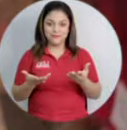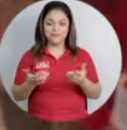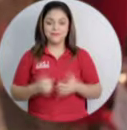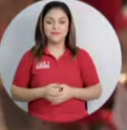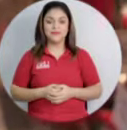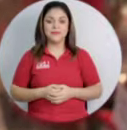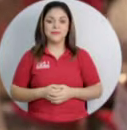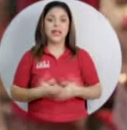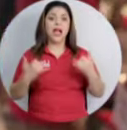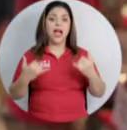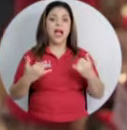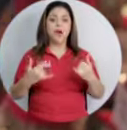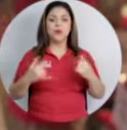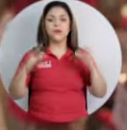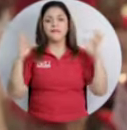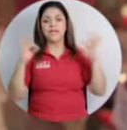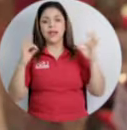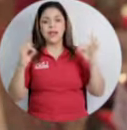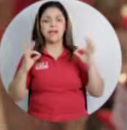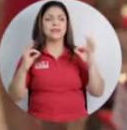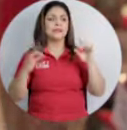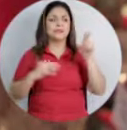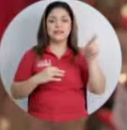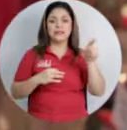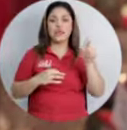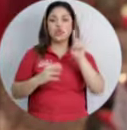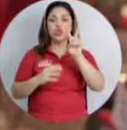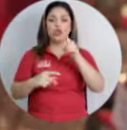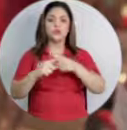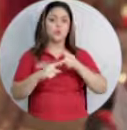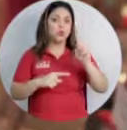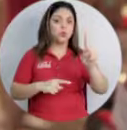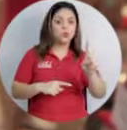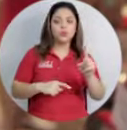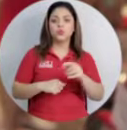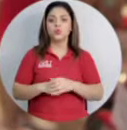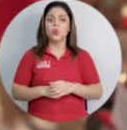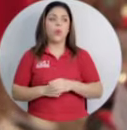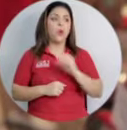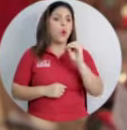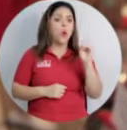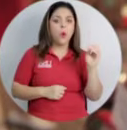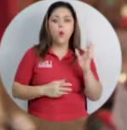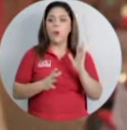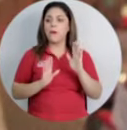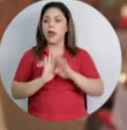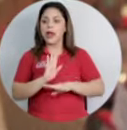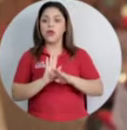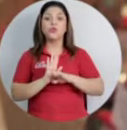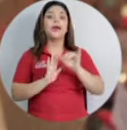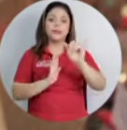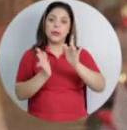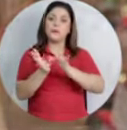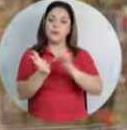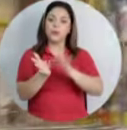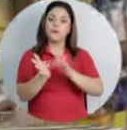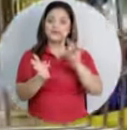hoy hay feria 2x1, todo a 100, o sea, aprovechelo, pero aprovechelo para usarlo. O sea.